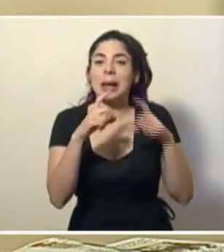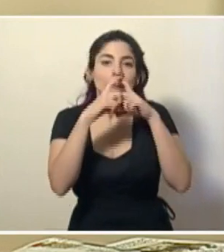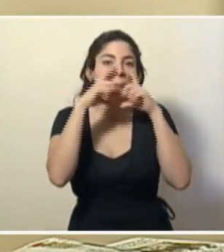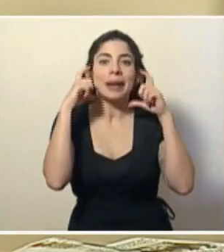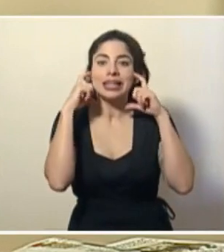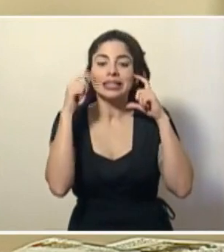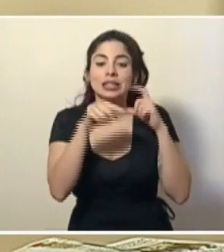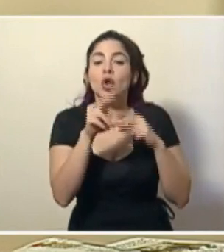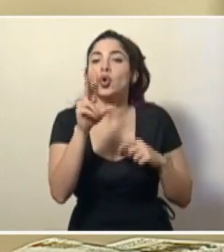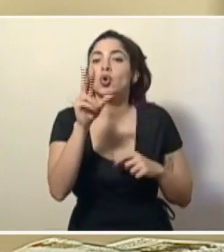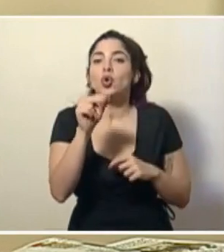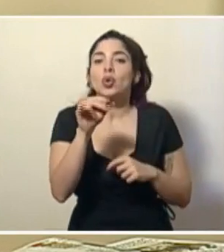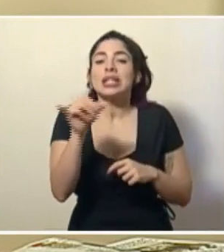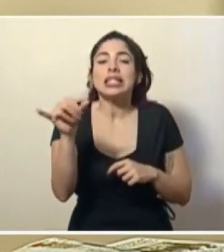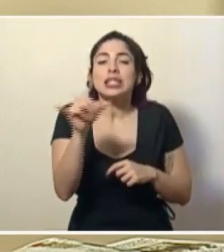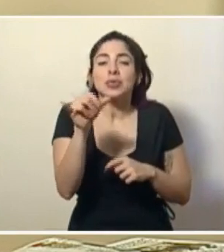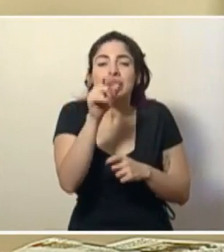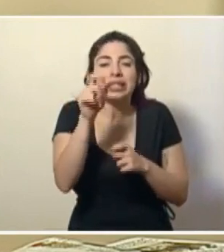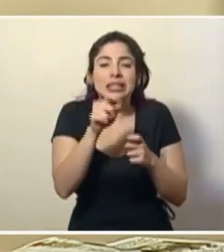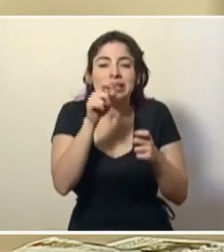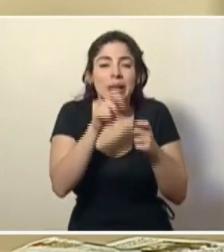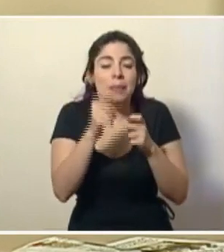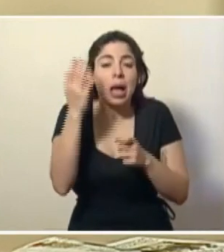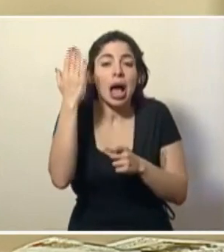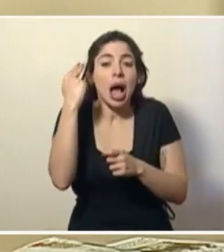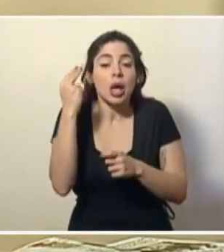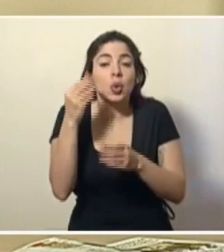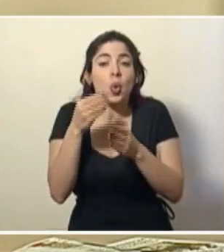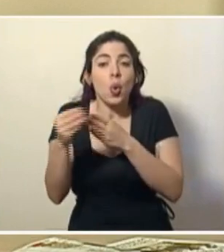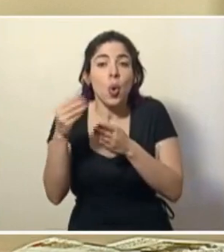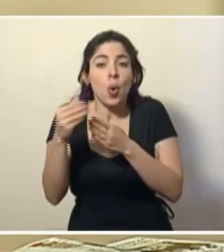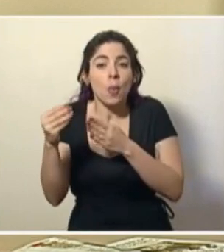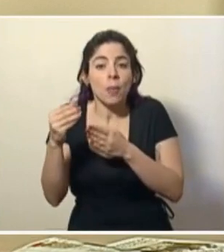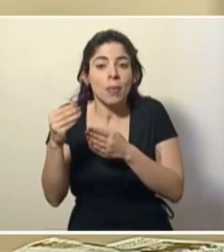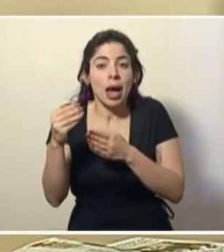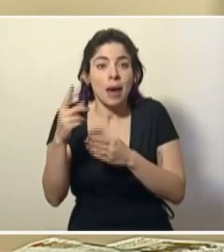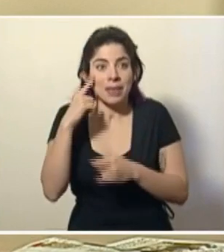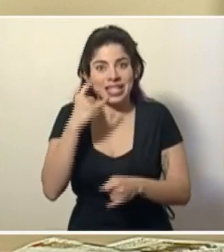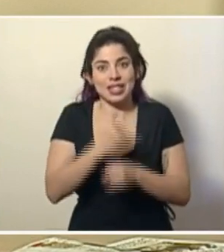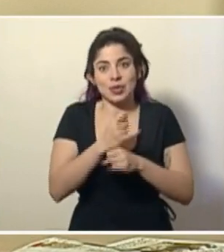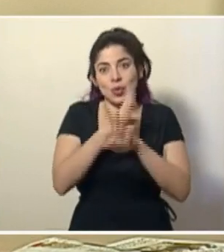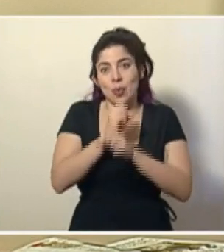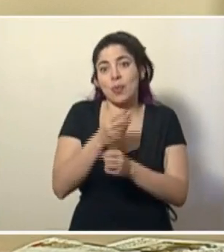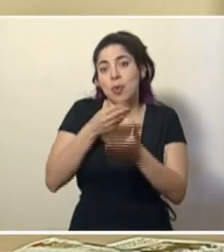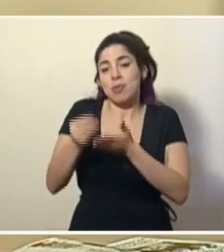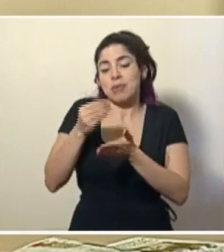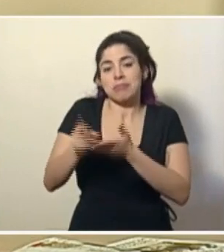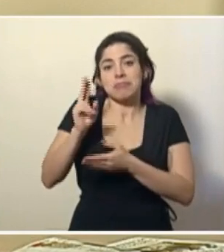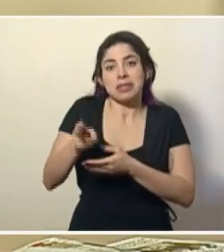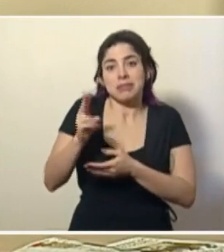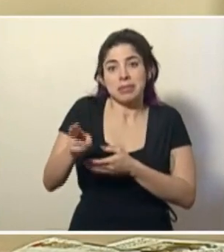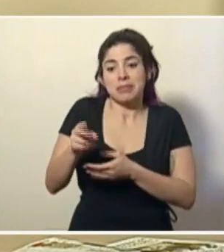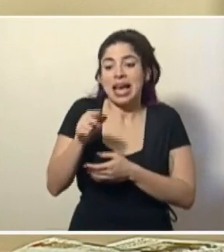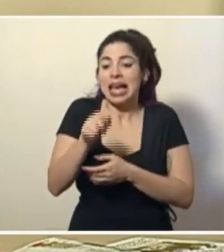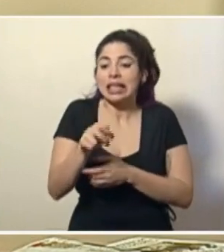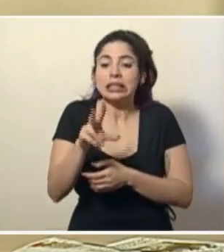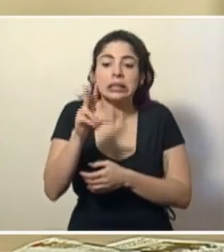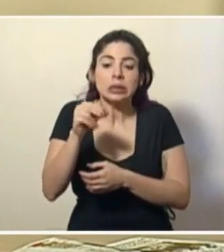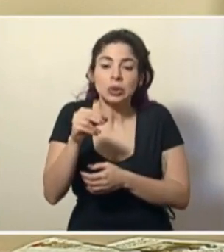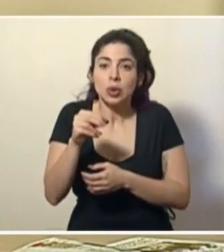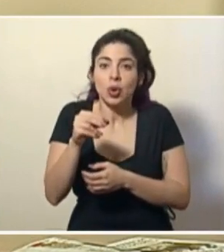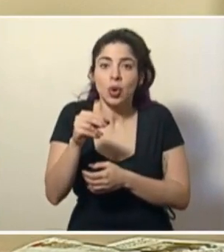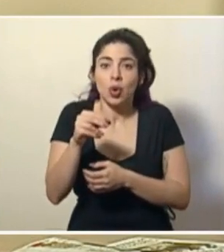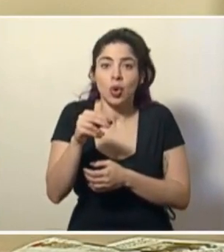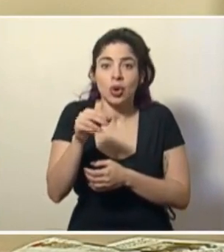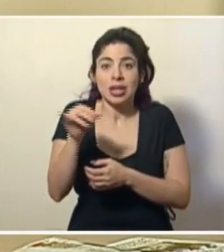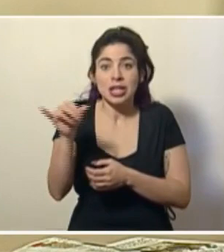de el artículo preciso que estábamos comprando, como institución, no se valoraba